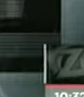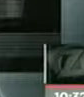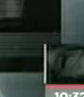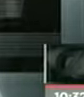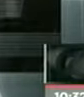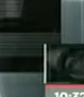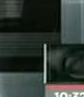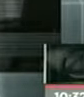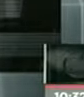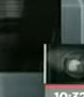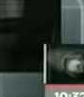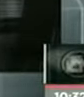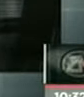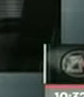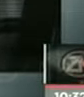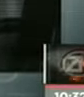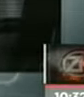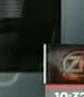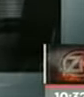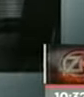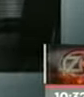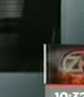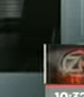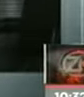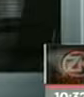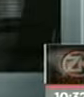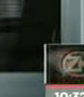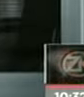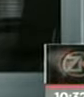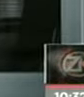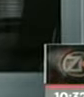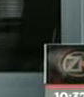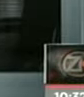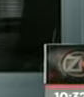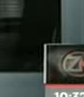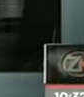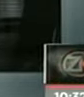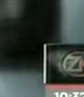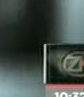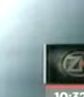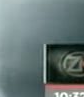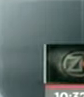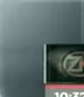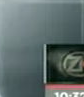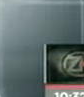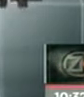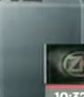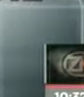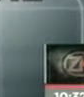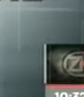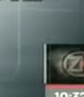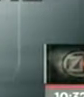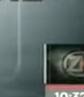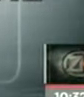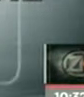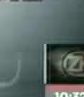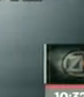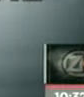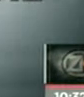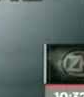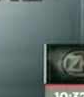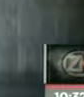crisis y resolverla desde el fondo si no salimos de la dictadura usurpadora. 3. Fase de